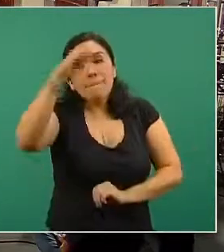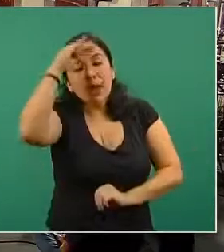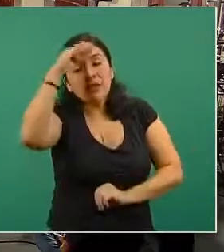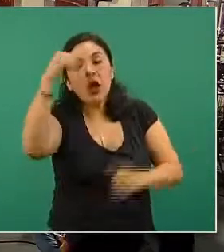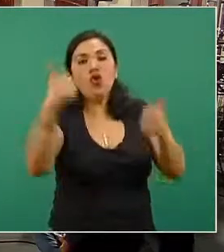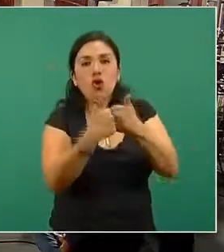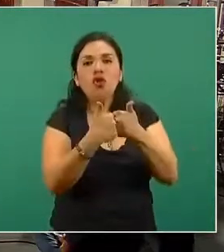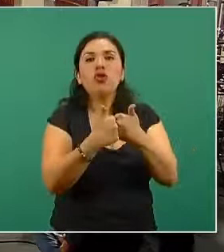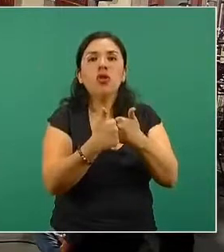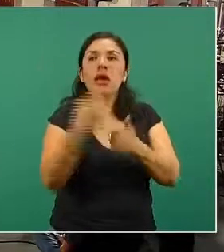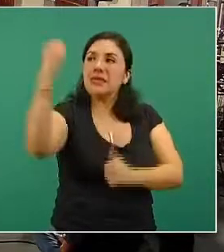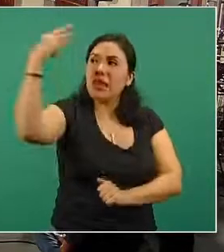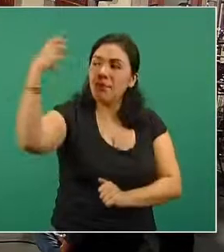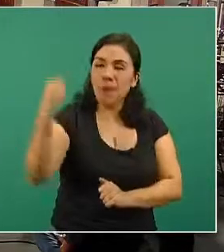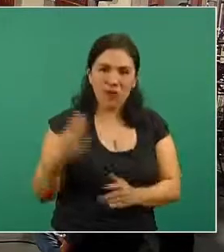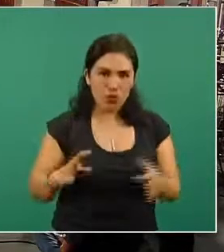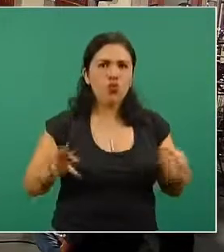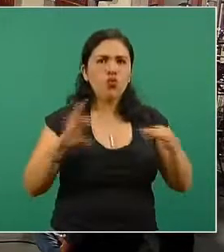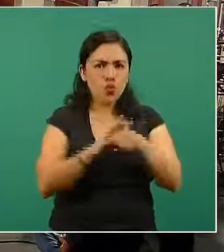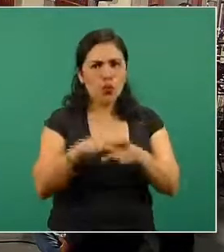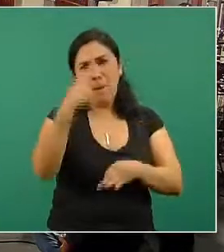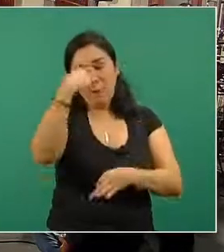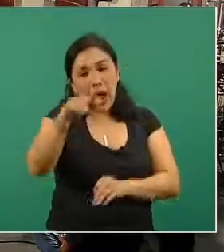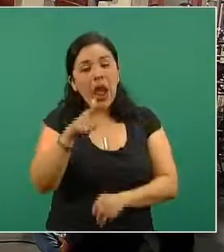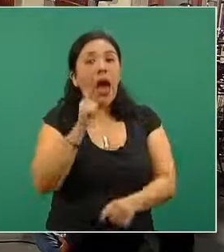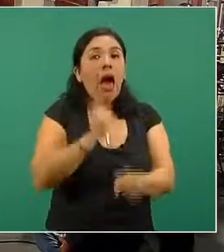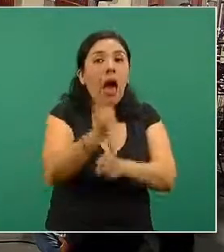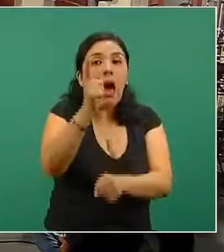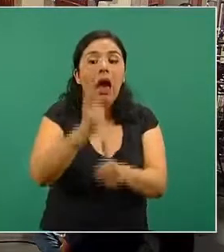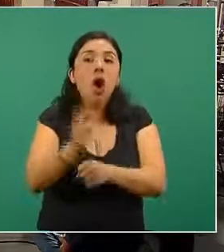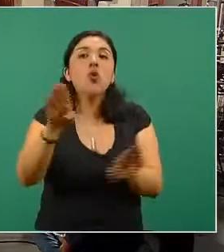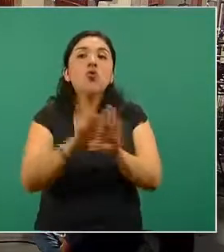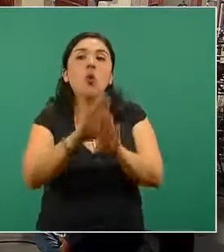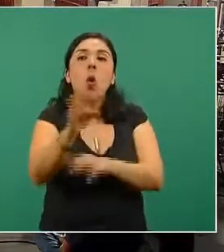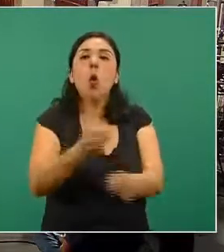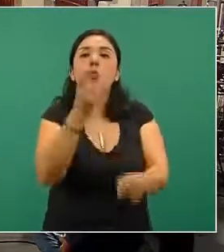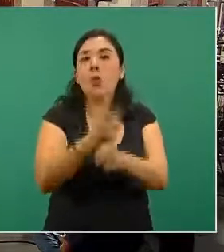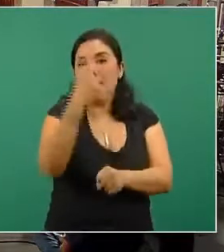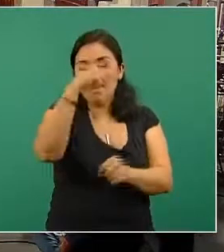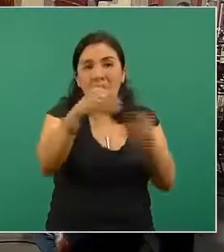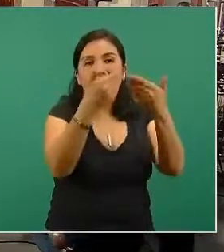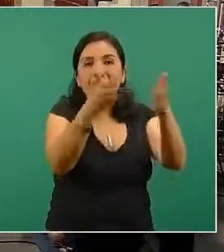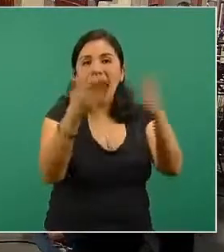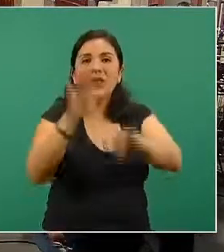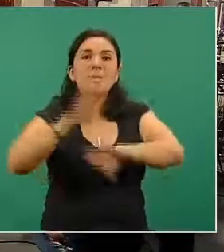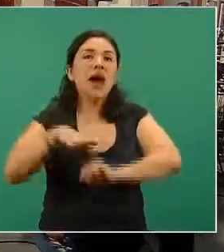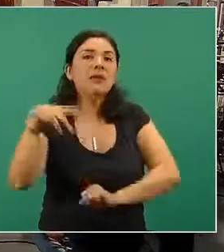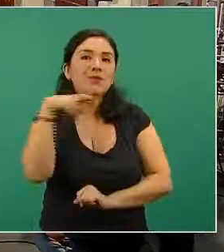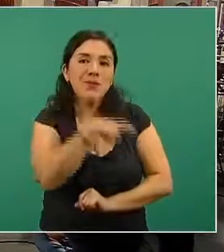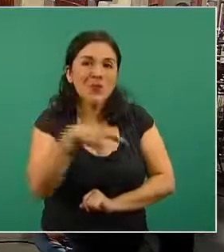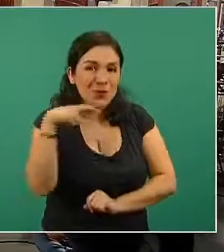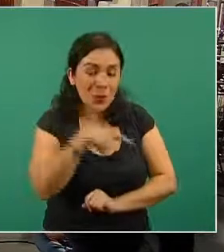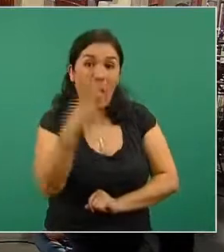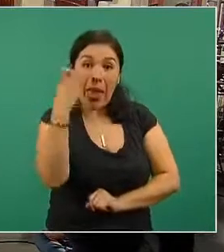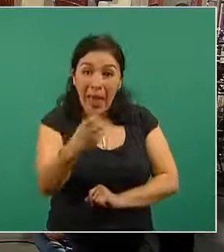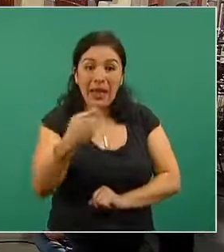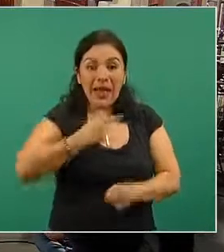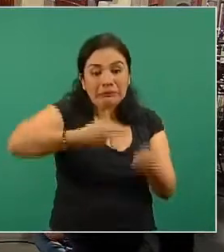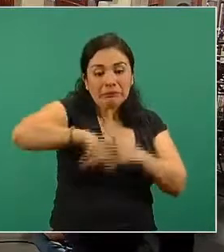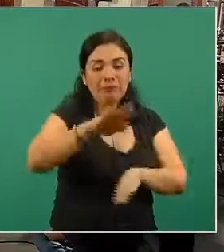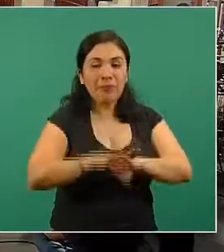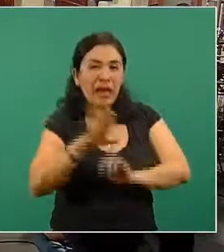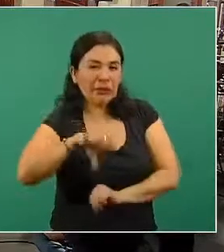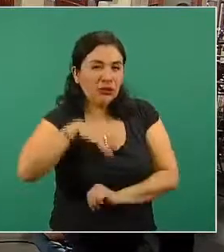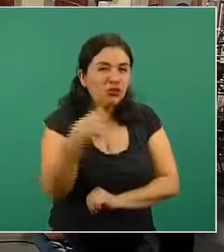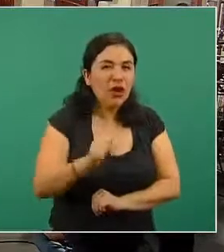con la semaforización, de poder ir encontrando oportunidades para una apertura más pronta. Eso es un poco el esfuerzo en